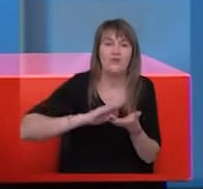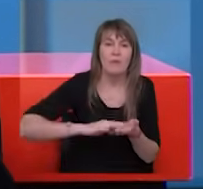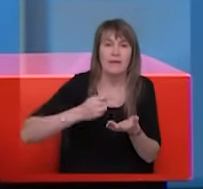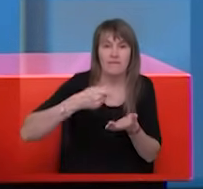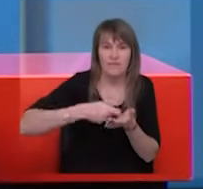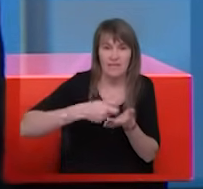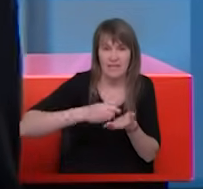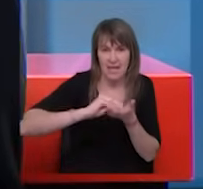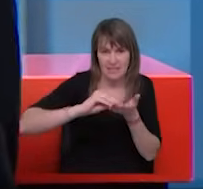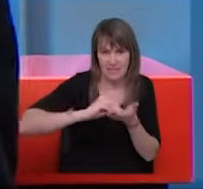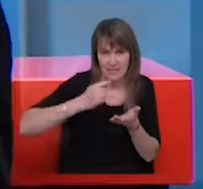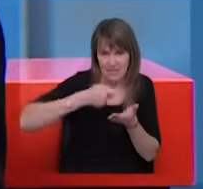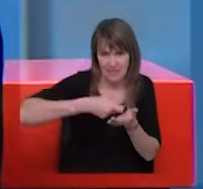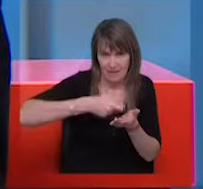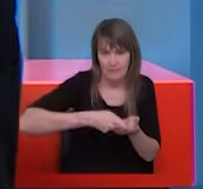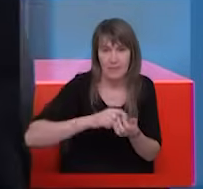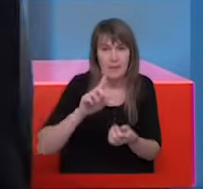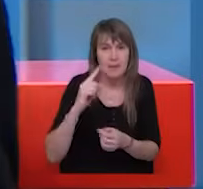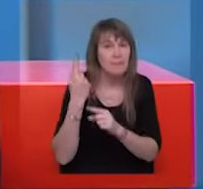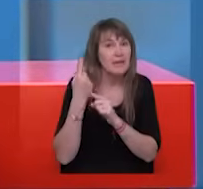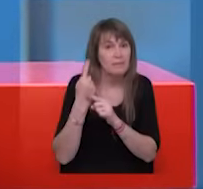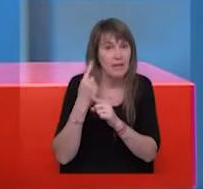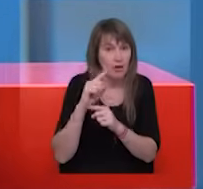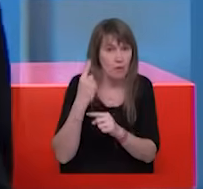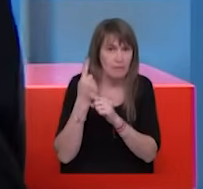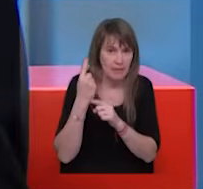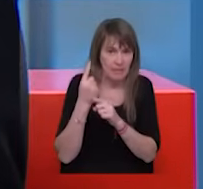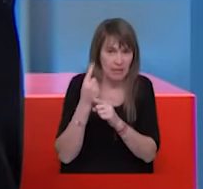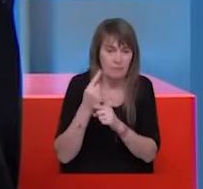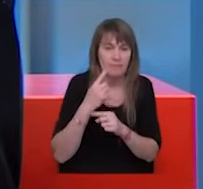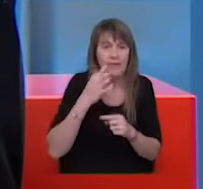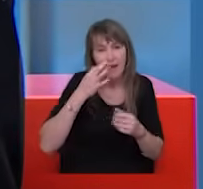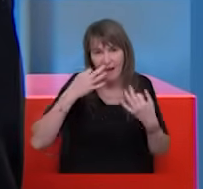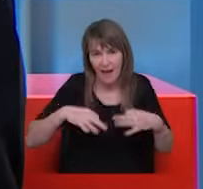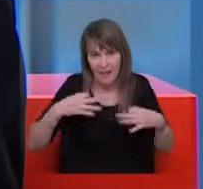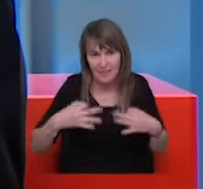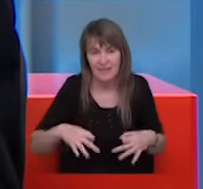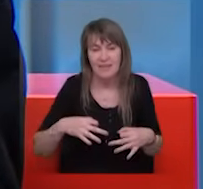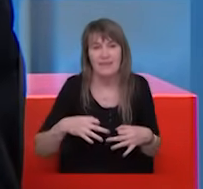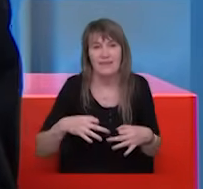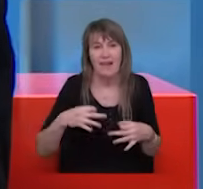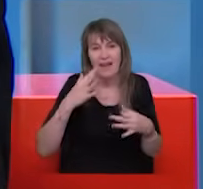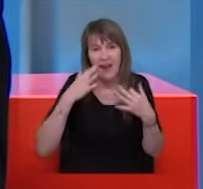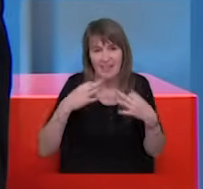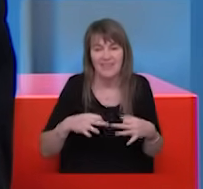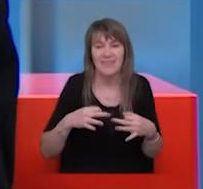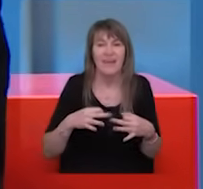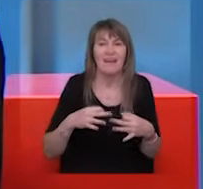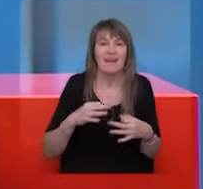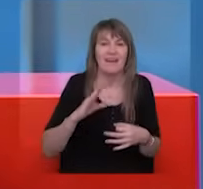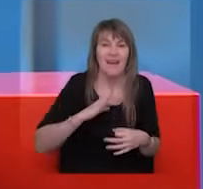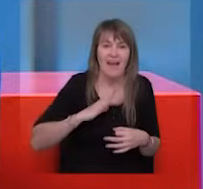apunta a dos cosas lo primero y más importante es garantizar la la competencia